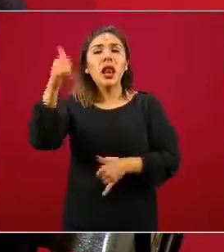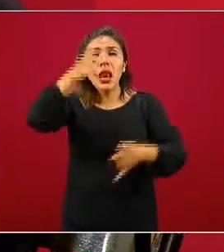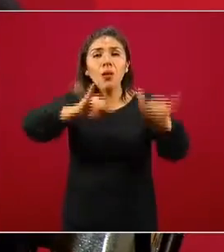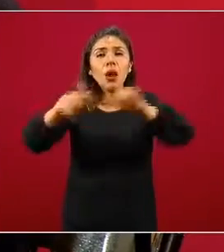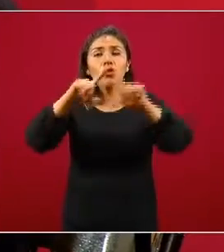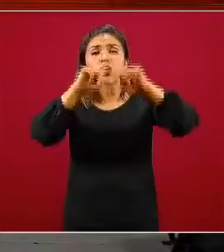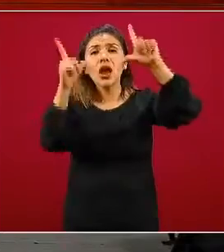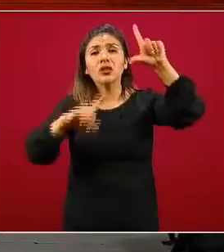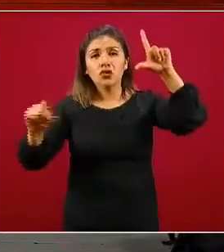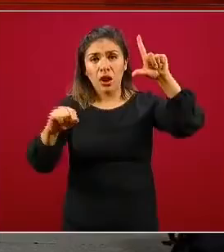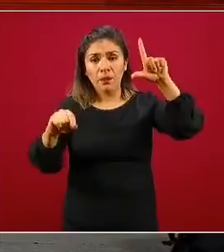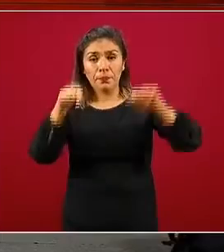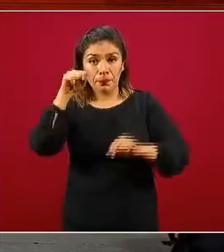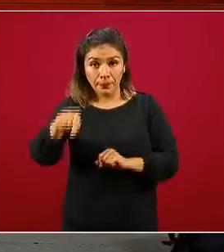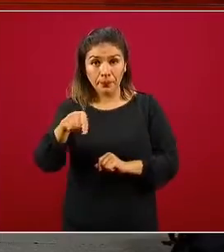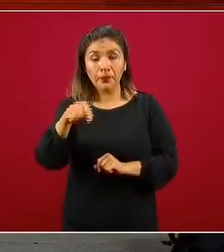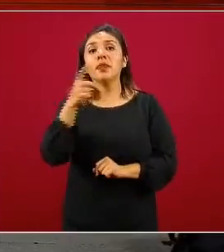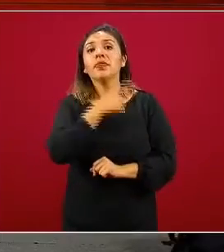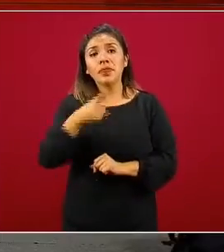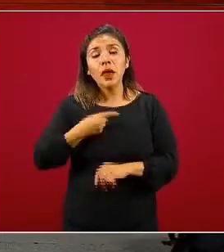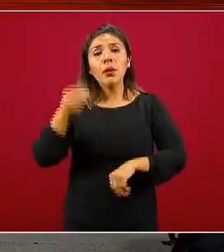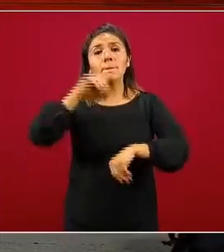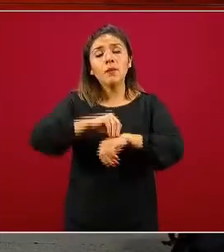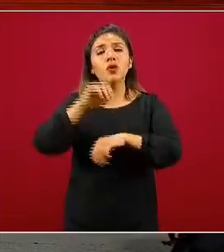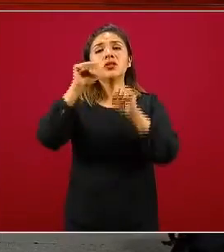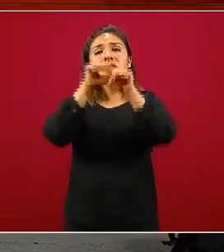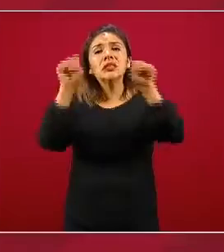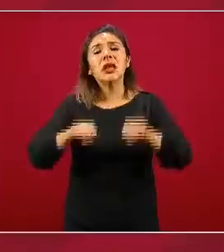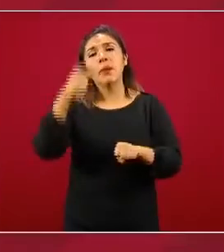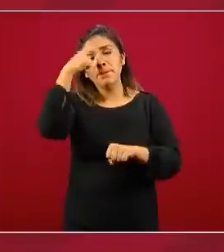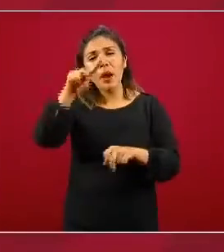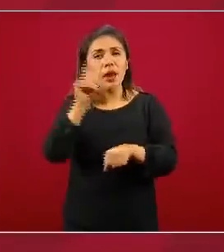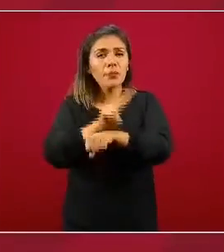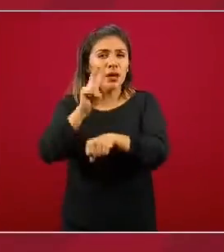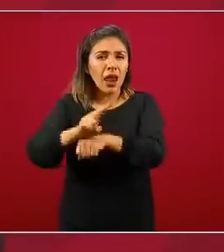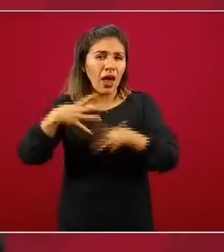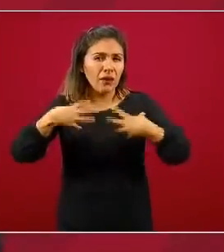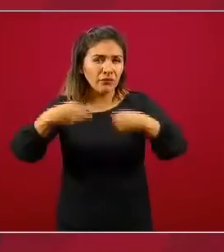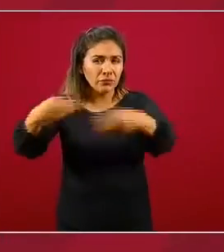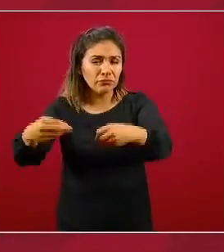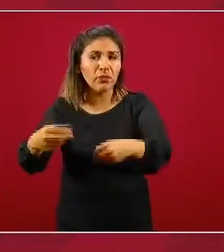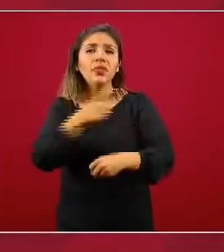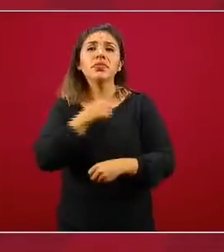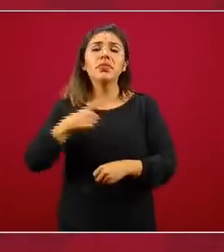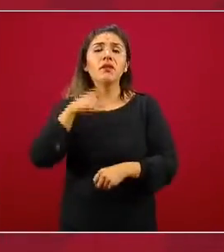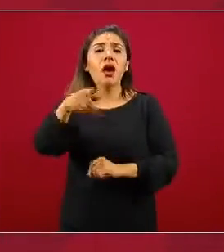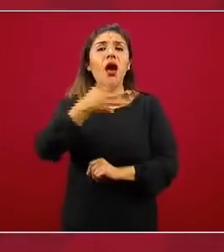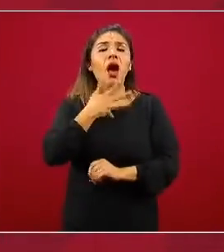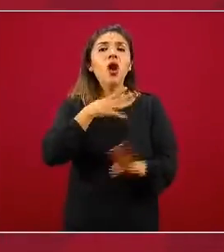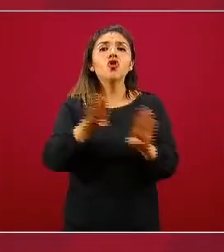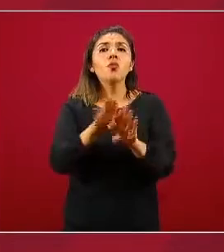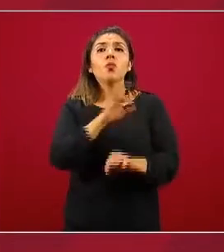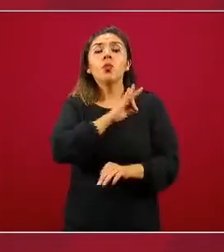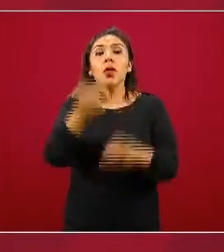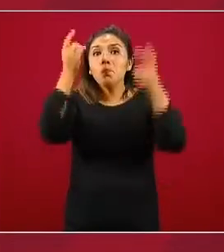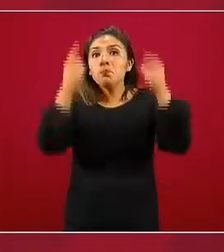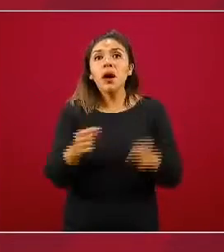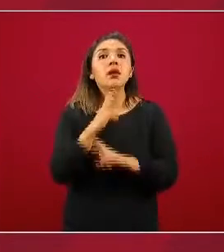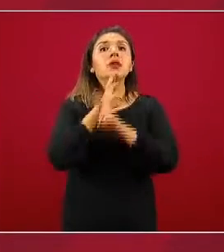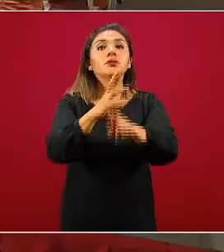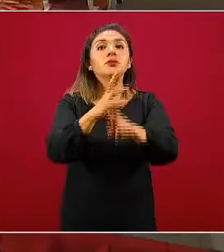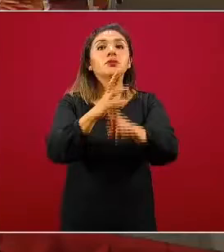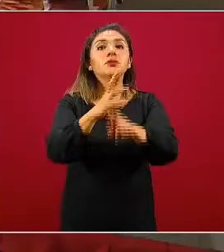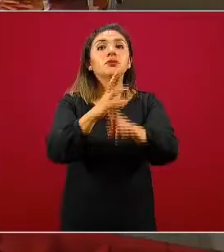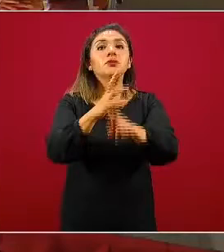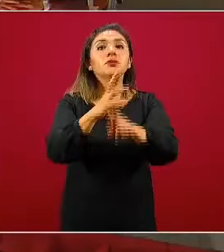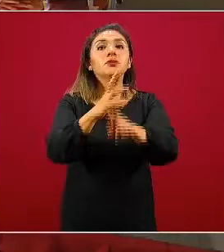Referencia. Implica tener, ya dije, un sistema nacional de vigilancia epidemiológica, implica tener capacidades de respuesta en salud pública,